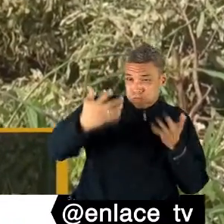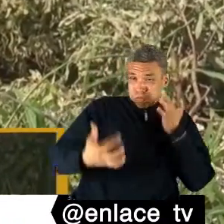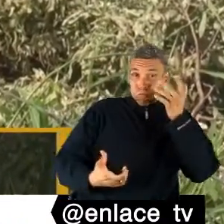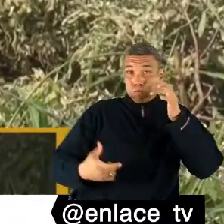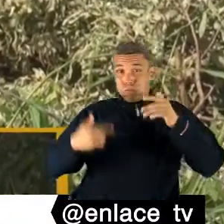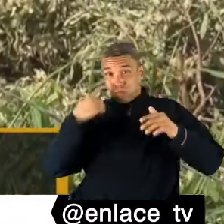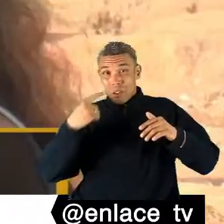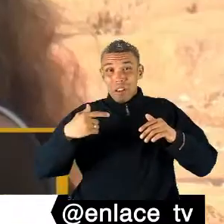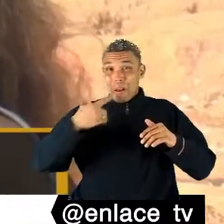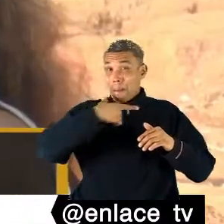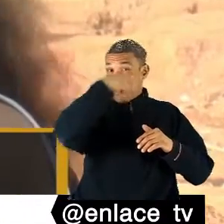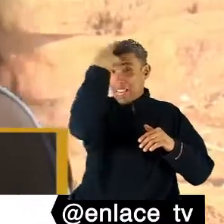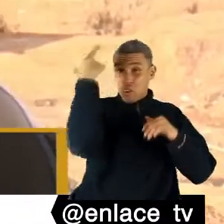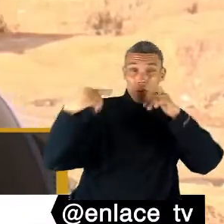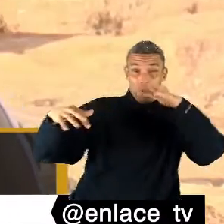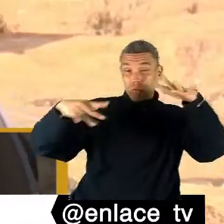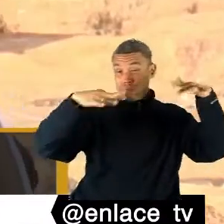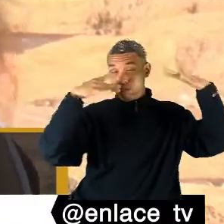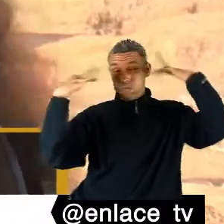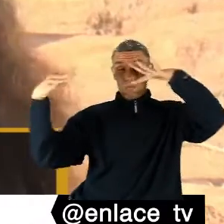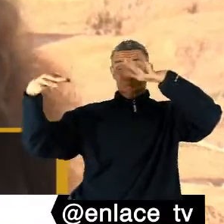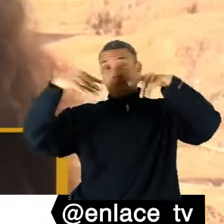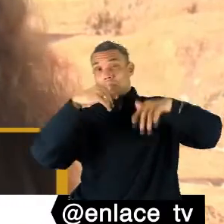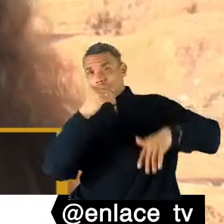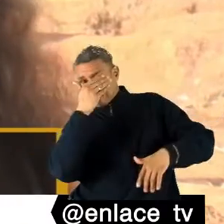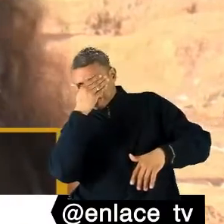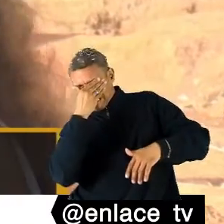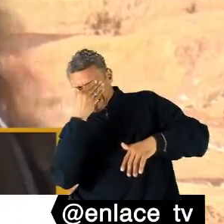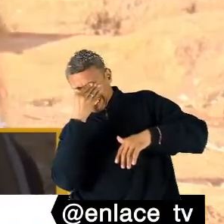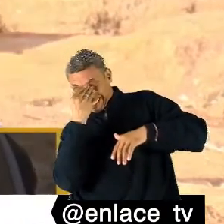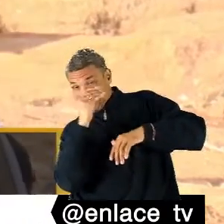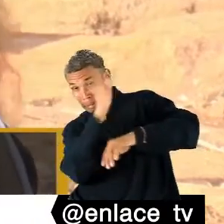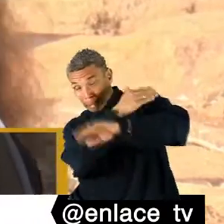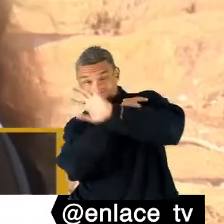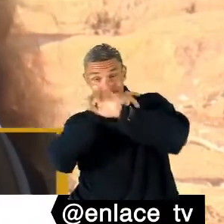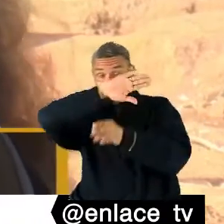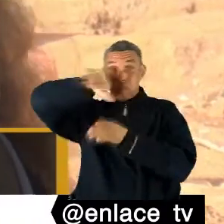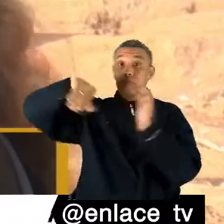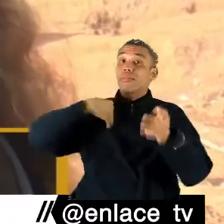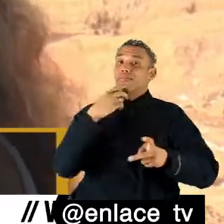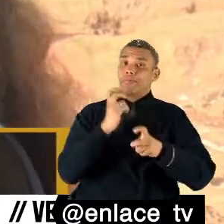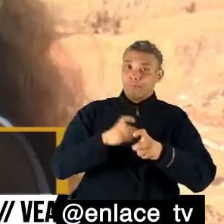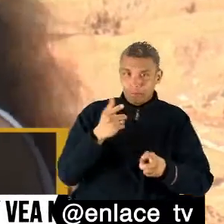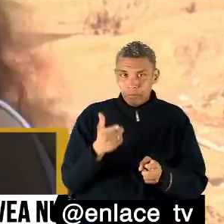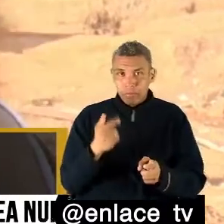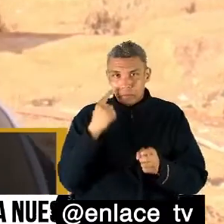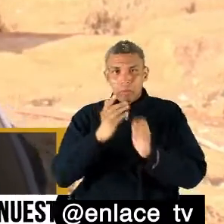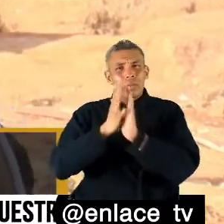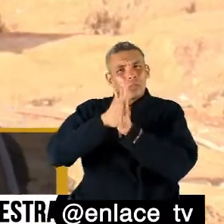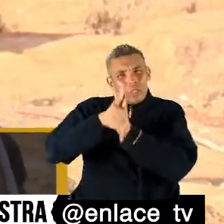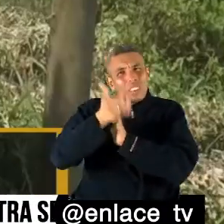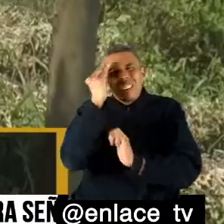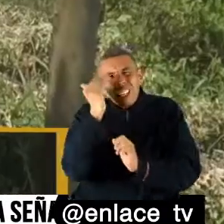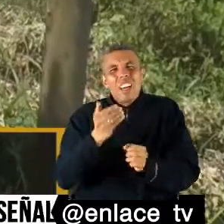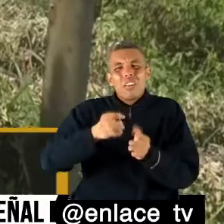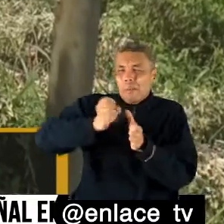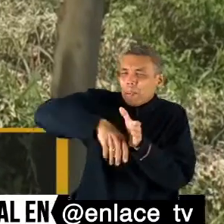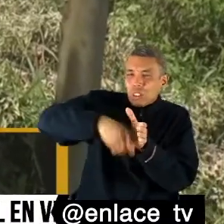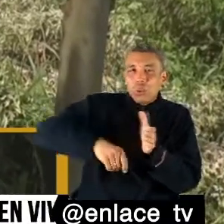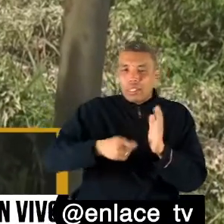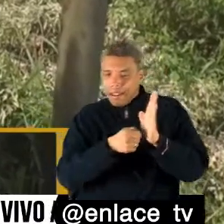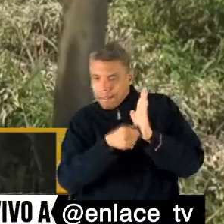implica. Prácticamente es preocupante los incendios que han venido provocando, ¿sí? Porque se debe saber de que no deben de quemar basuras.